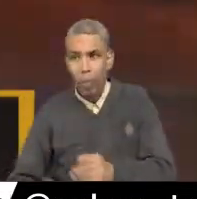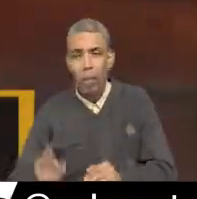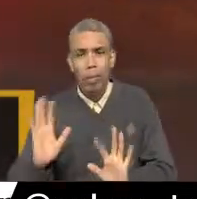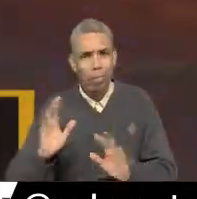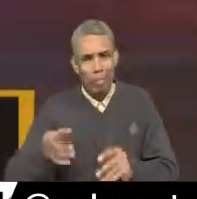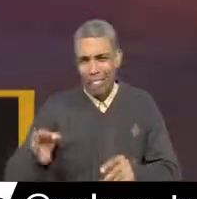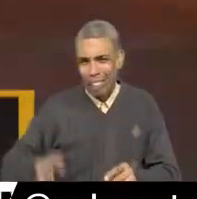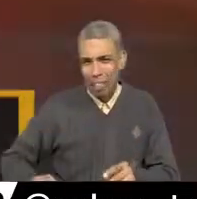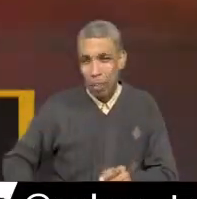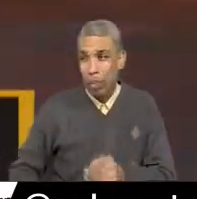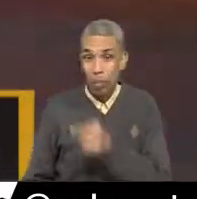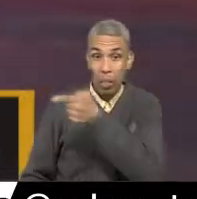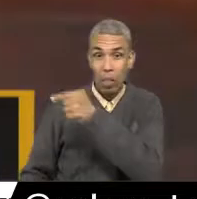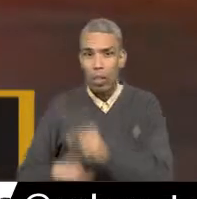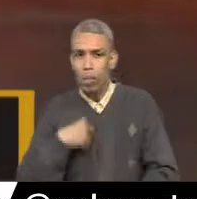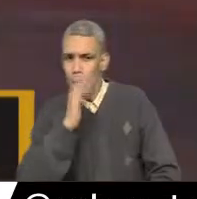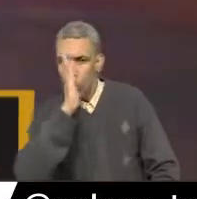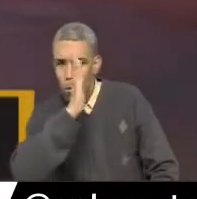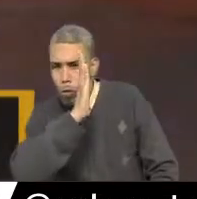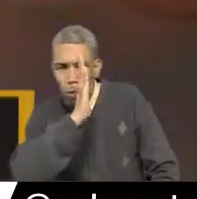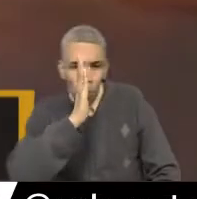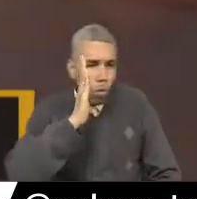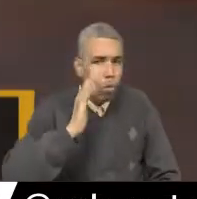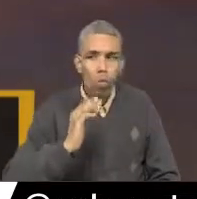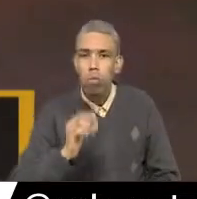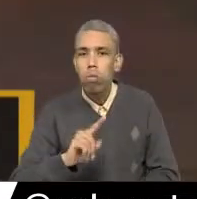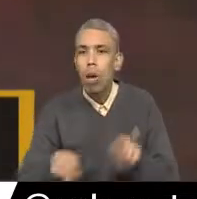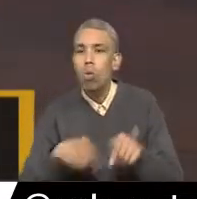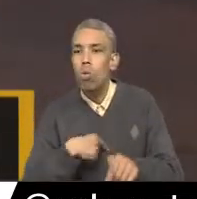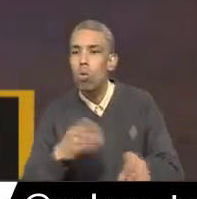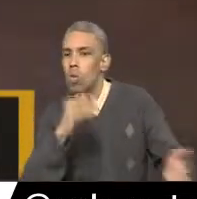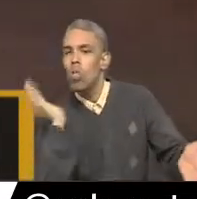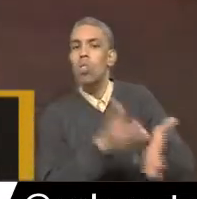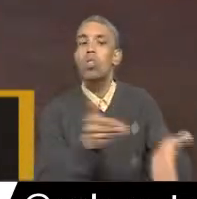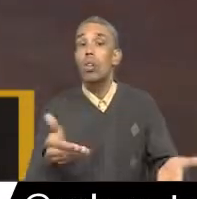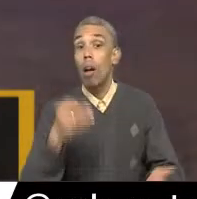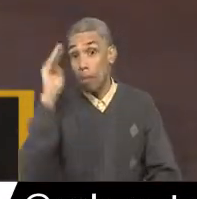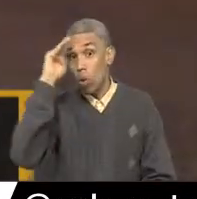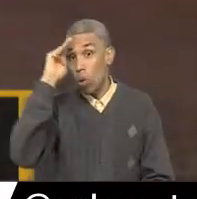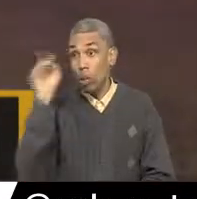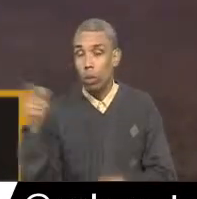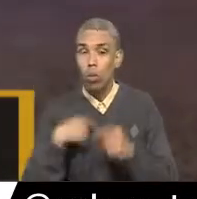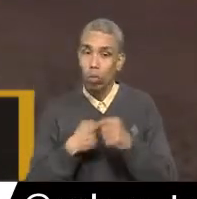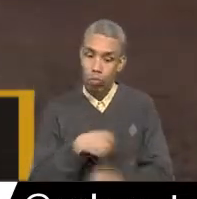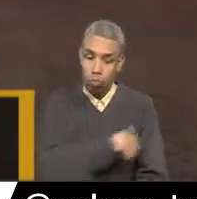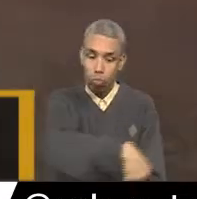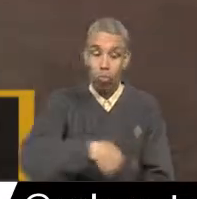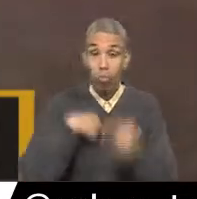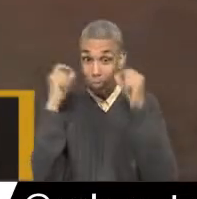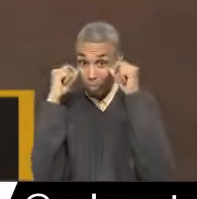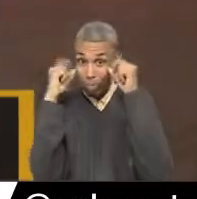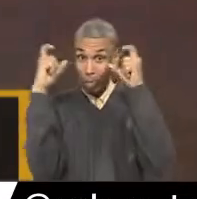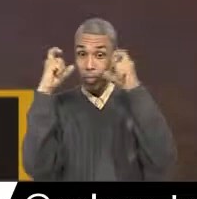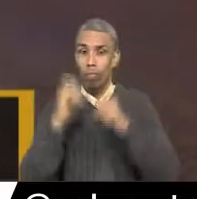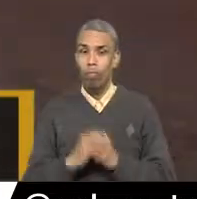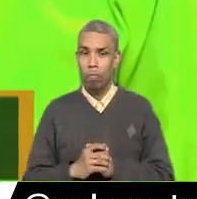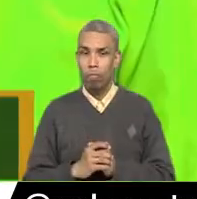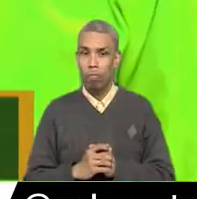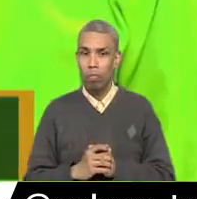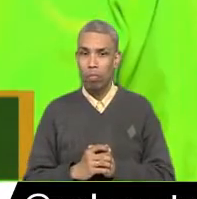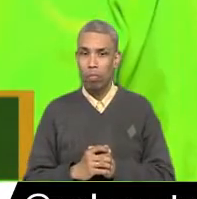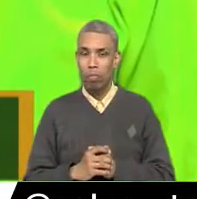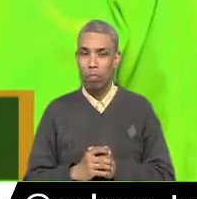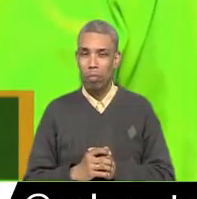ver el factor oportunidad para atentar contra alguno de nuestros hombres. Por eso, rechazamos rotundamente todos estos